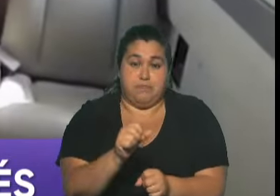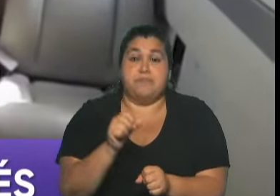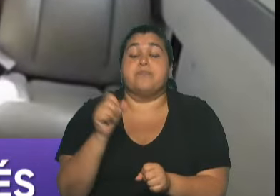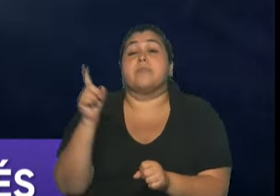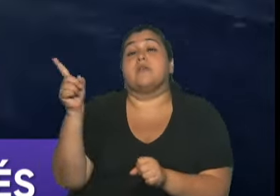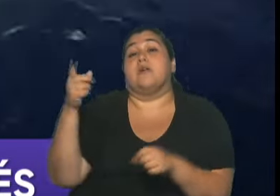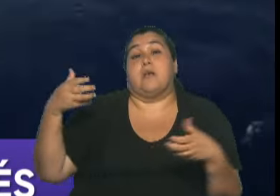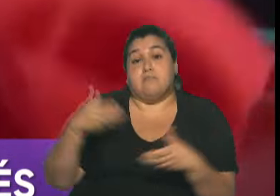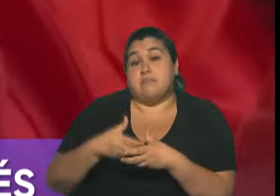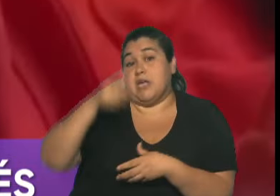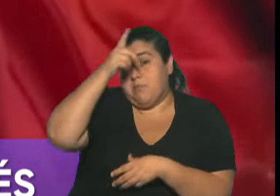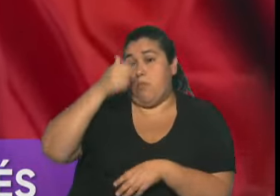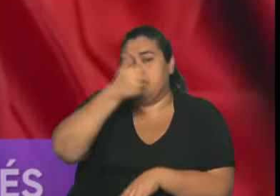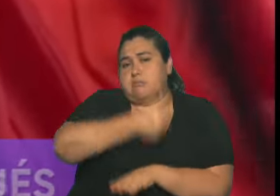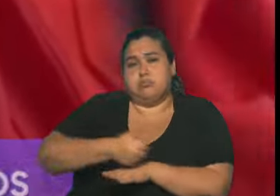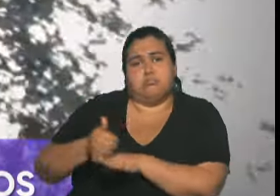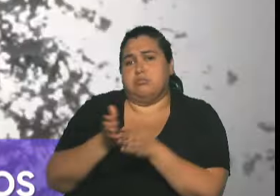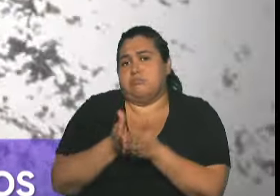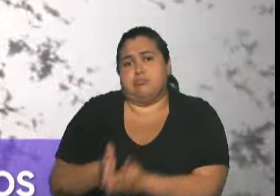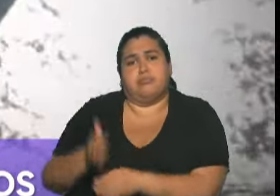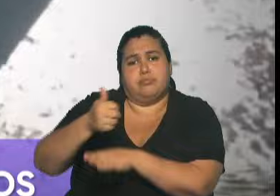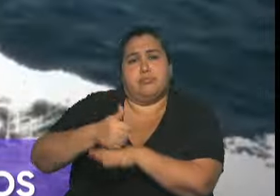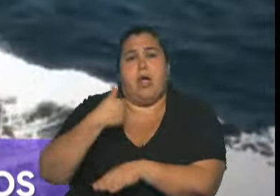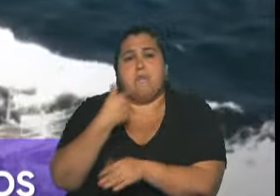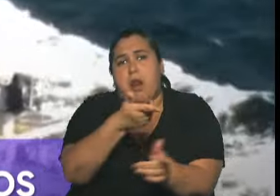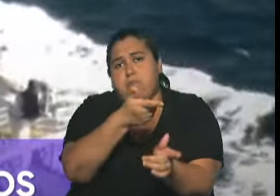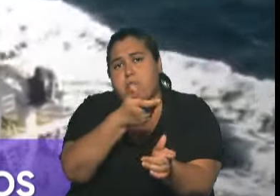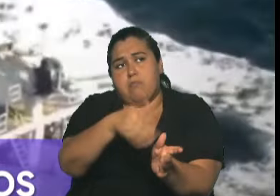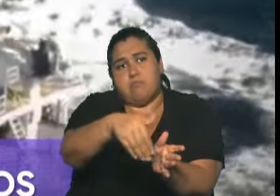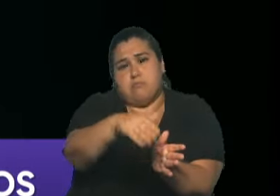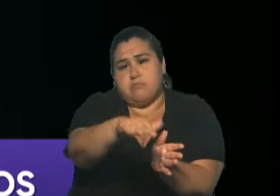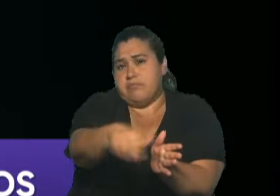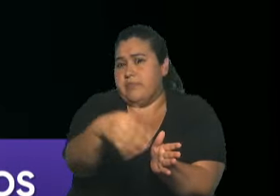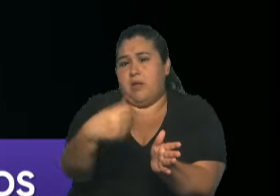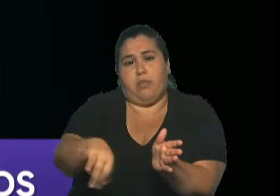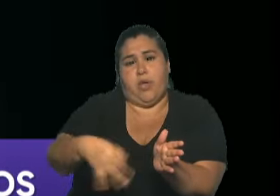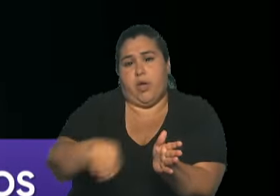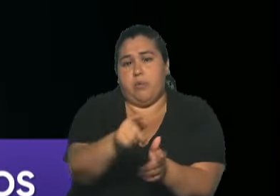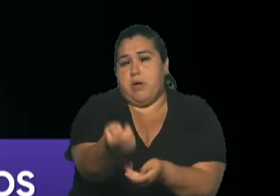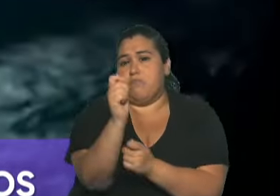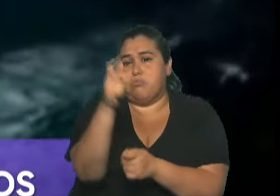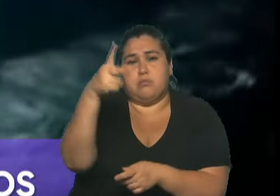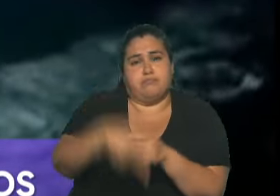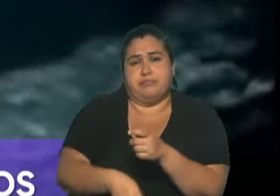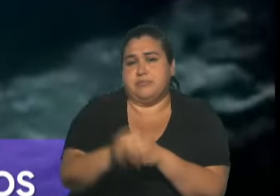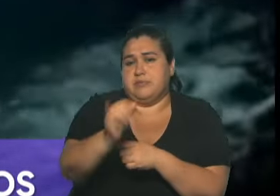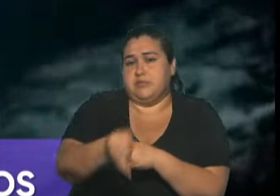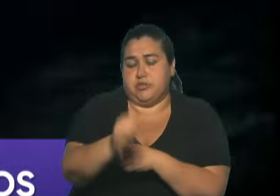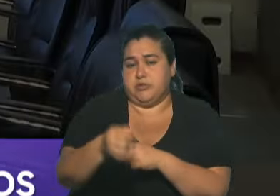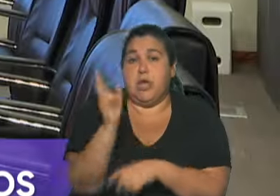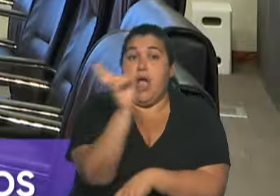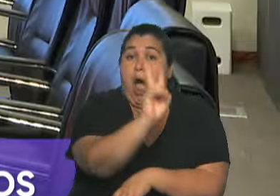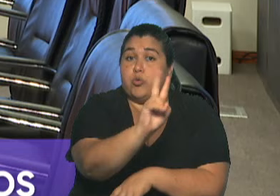el lugar para poder intimar a que deje llevar adelante ese tipo de tarea de pesca para el cual no está